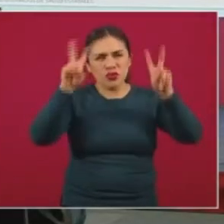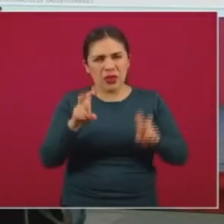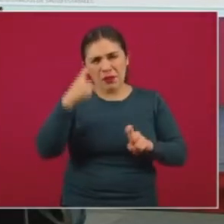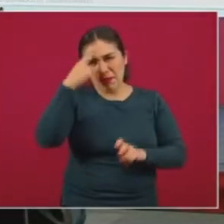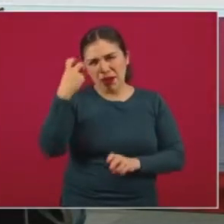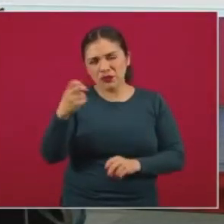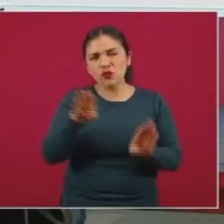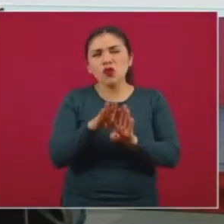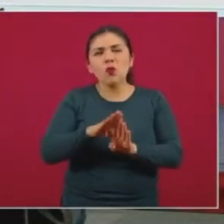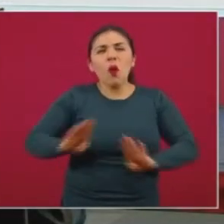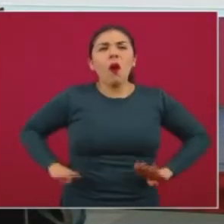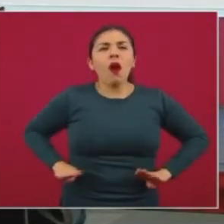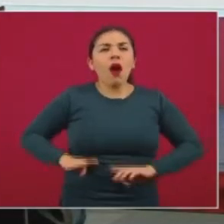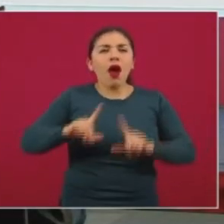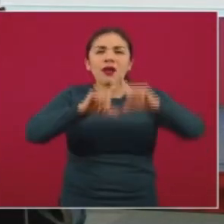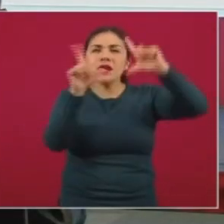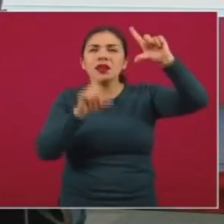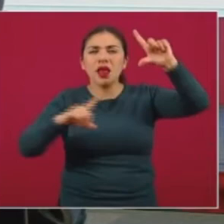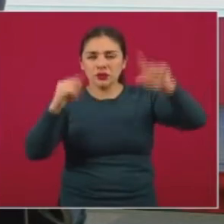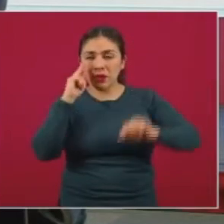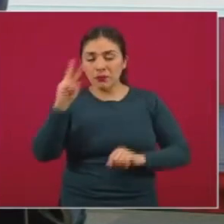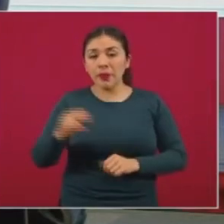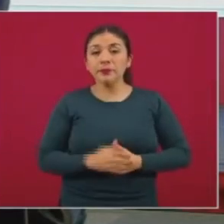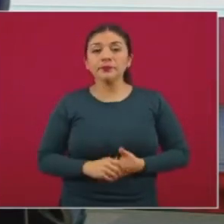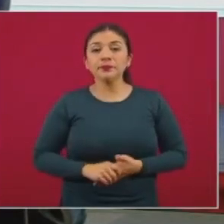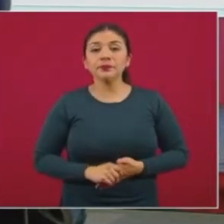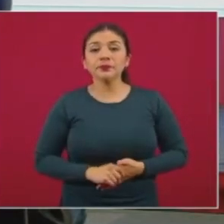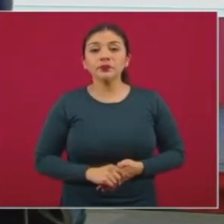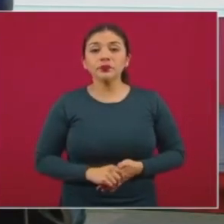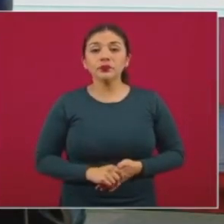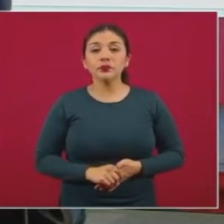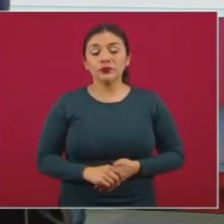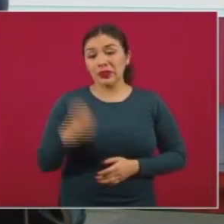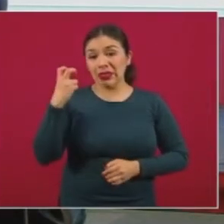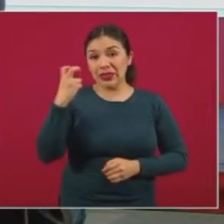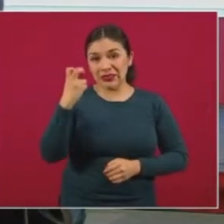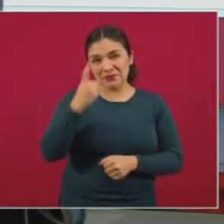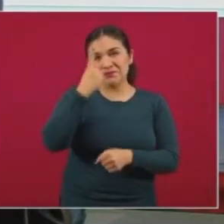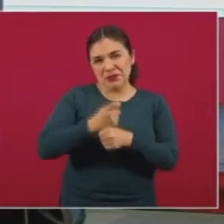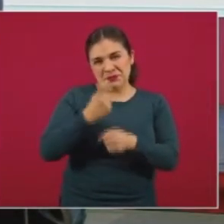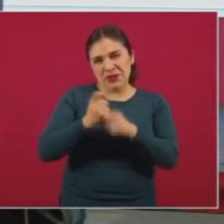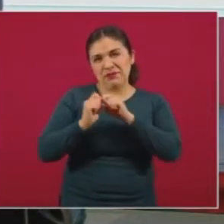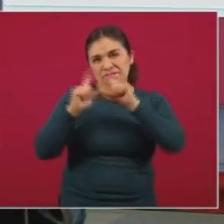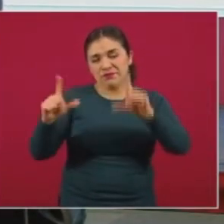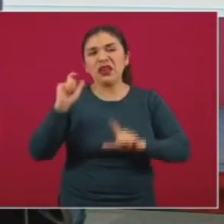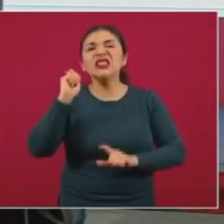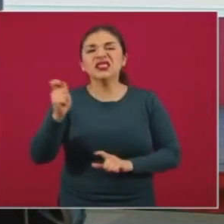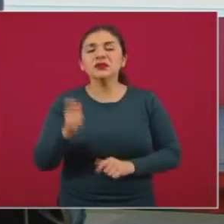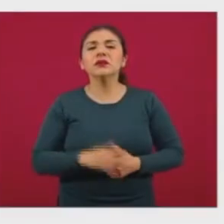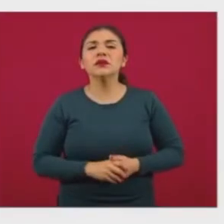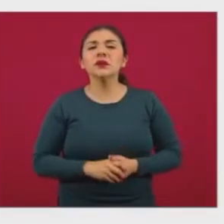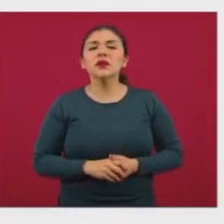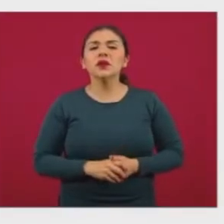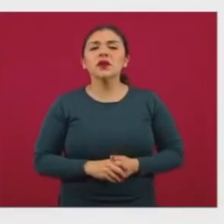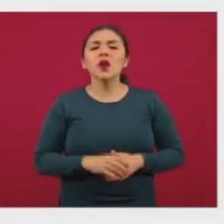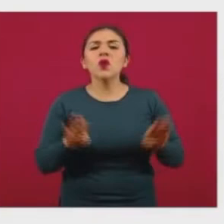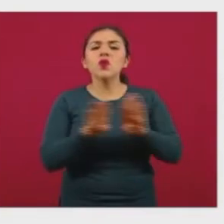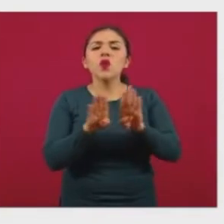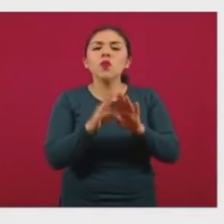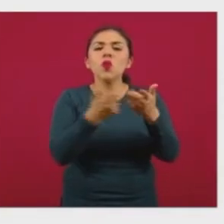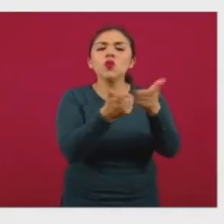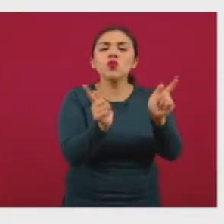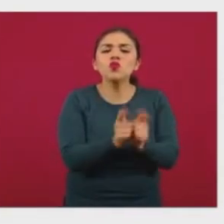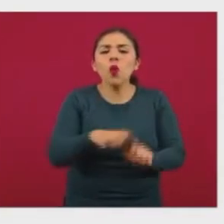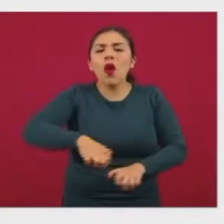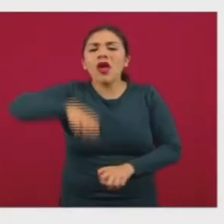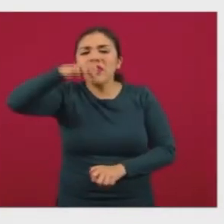del panorama nacional, que en las siguientes 2 diapositivas veremos. Esta es la primera de ellas, que es la distribución por grupos de edad